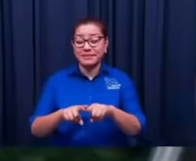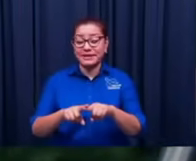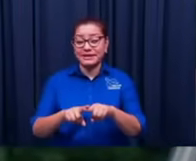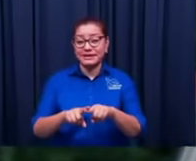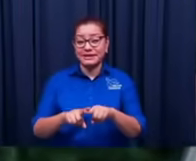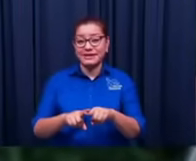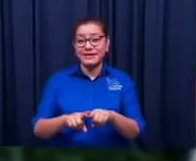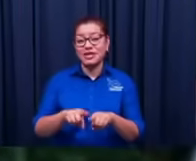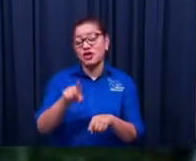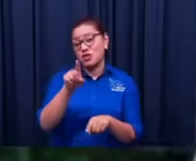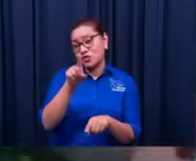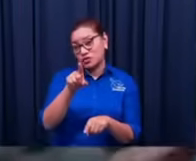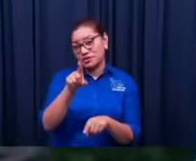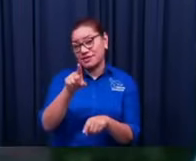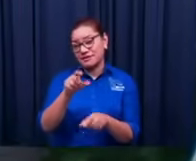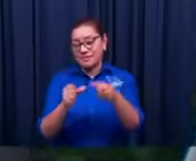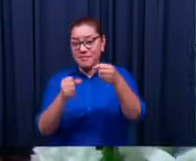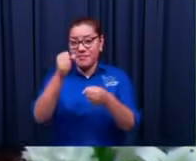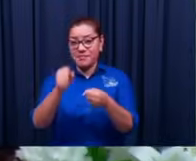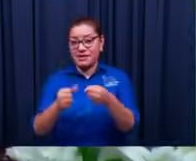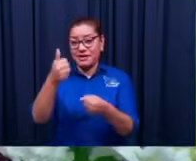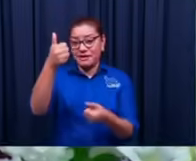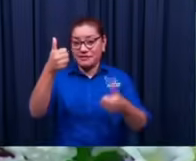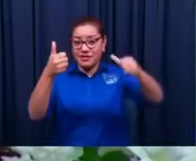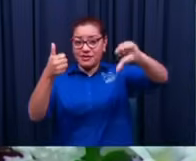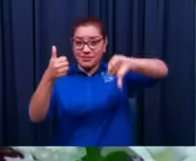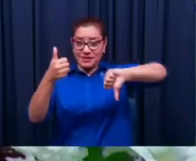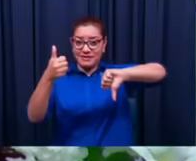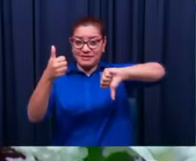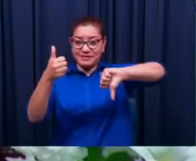usted maneja bien o mal.